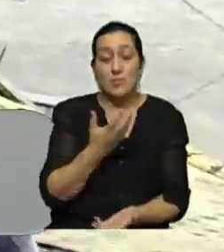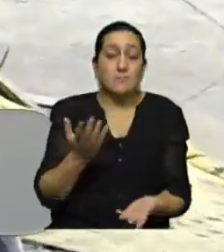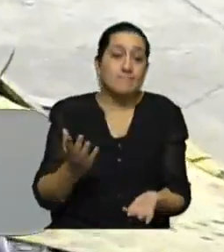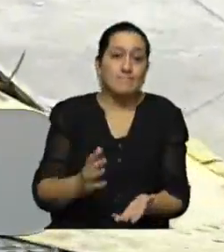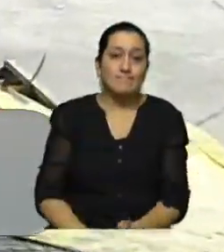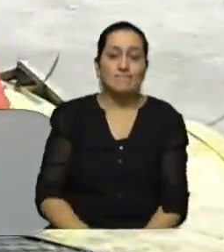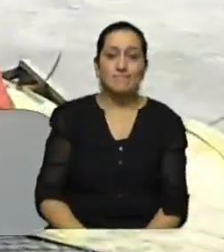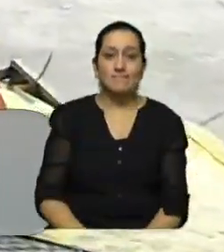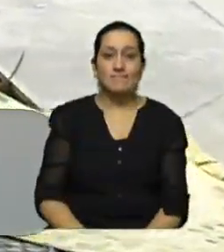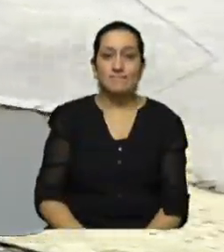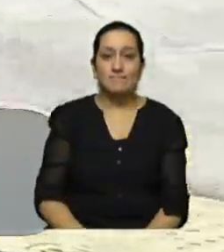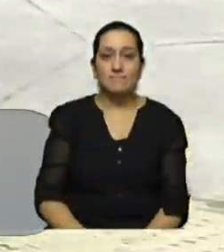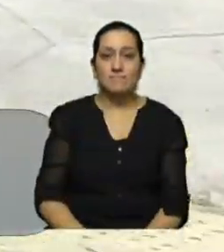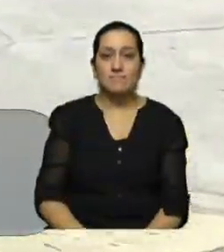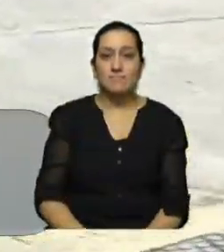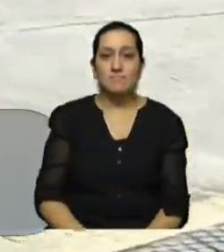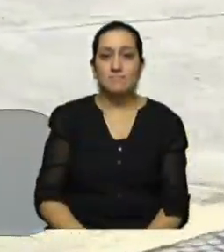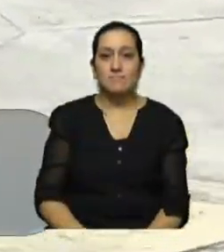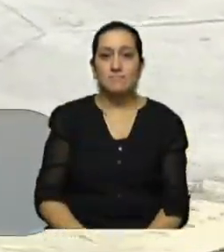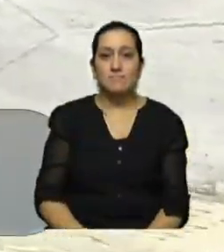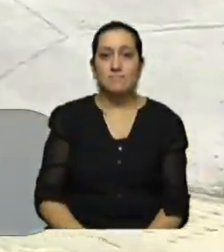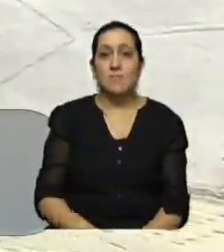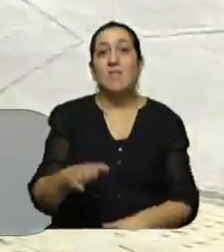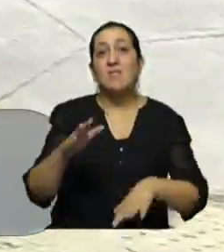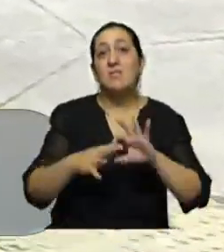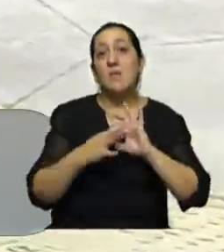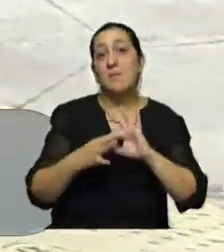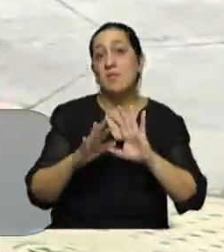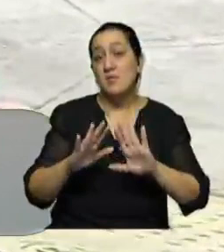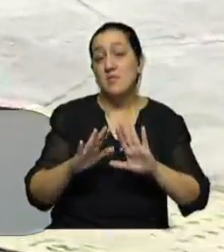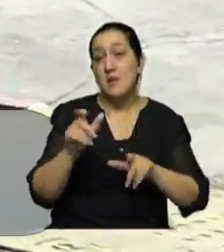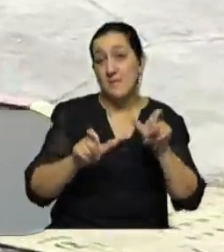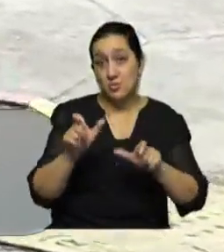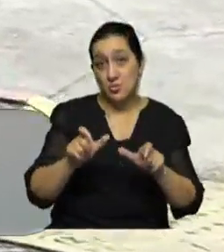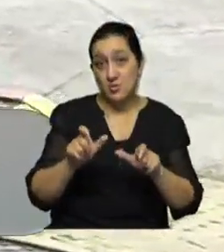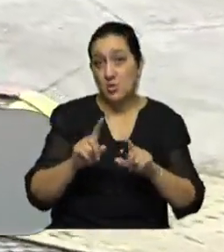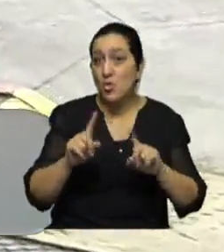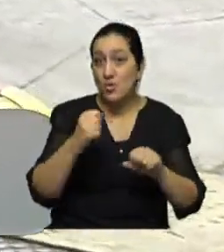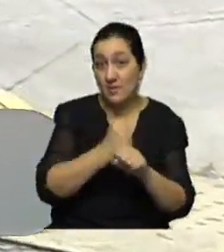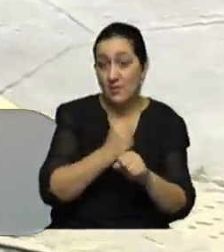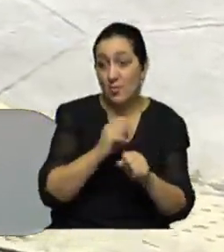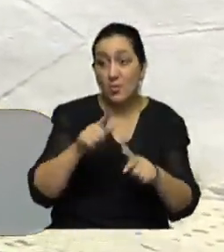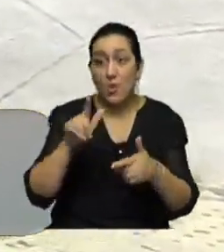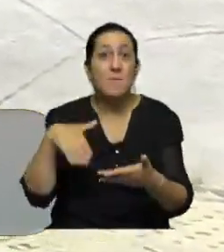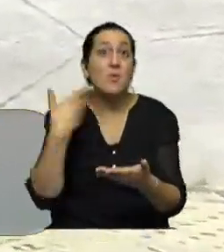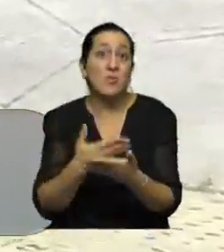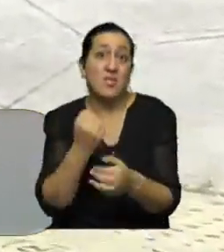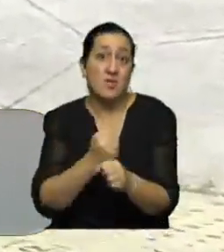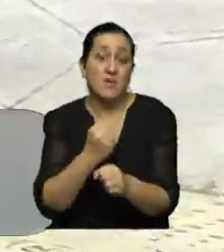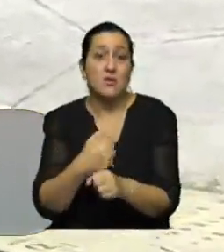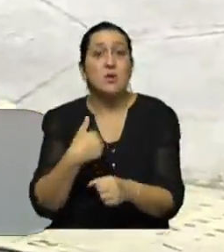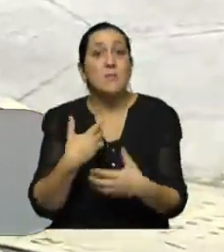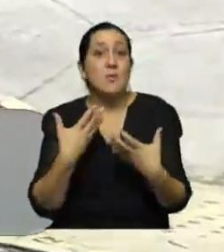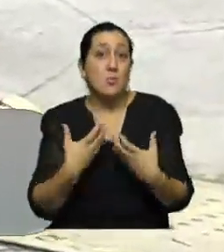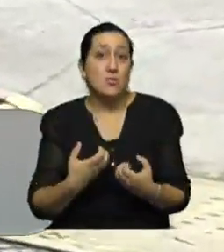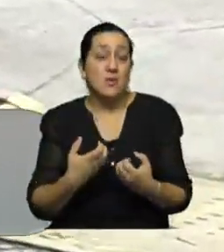digo. Es a suerte y verdad esto. Dependemos de la gente, digo, no de un trabajo, porque nadie te propone un trabajo acá, digo. Uno quisiera tener un